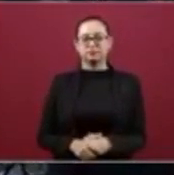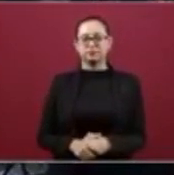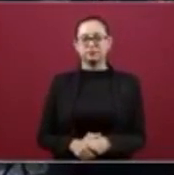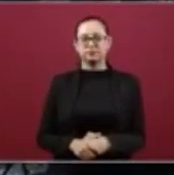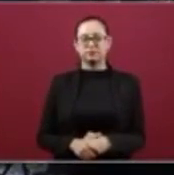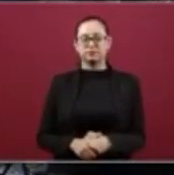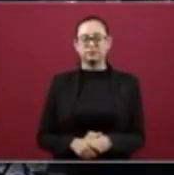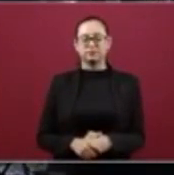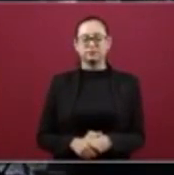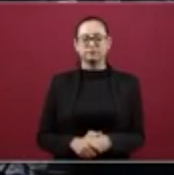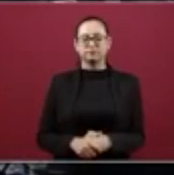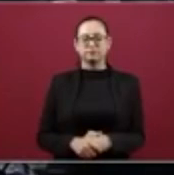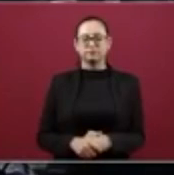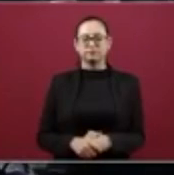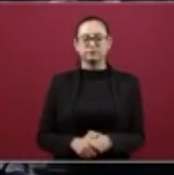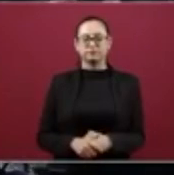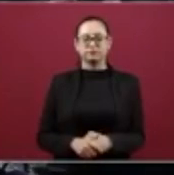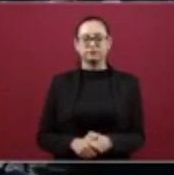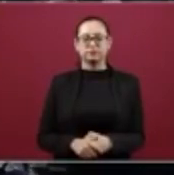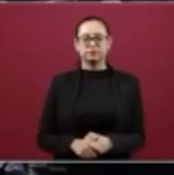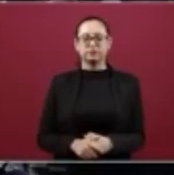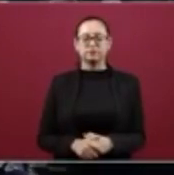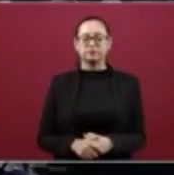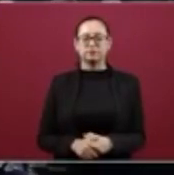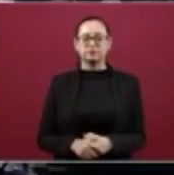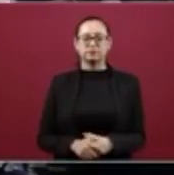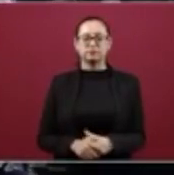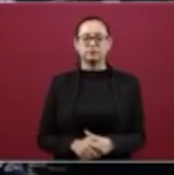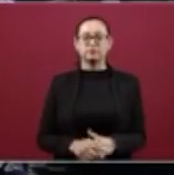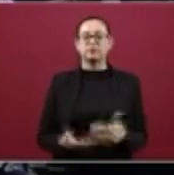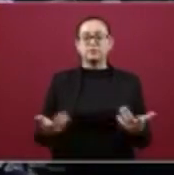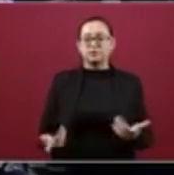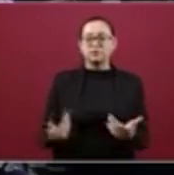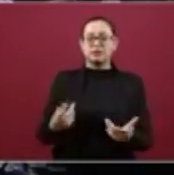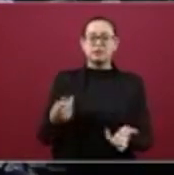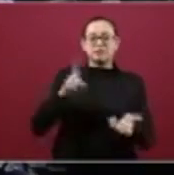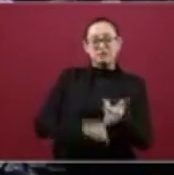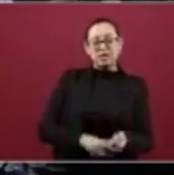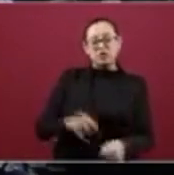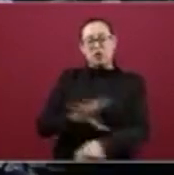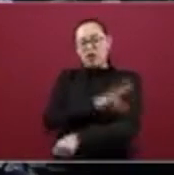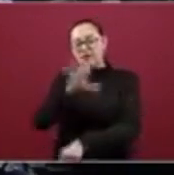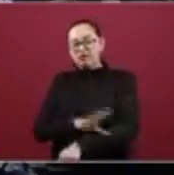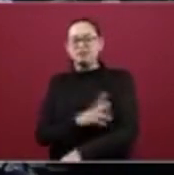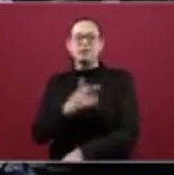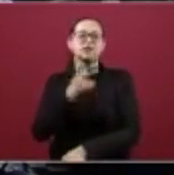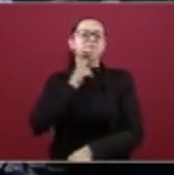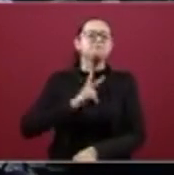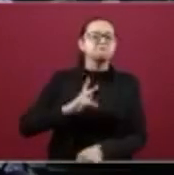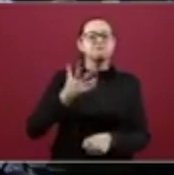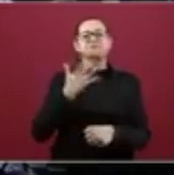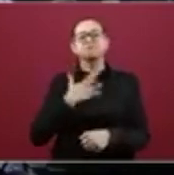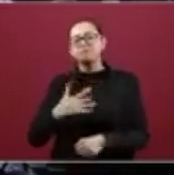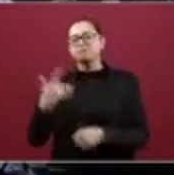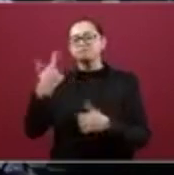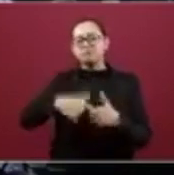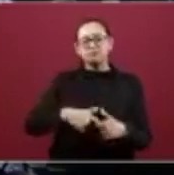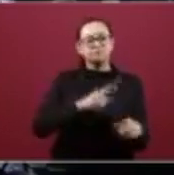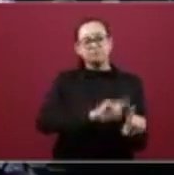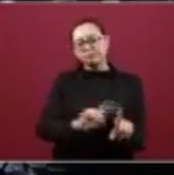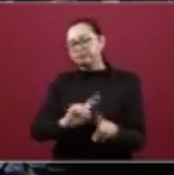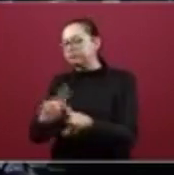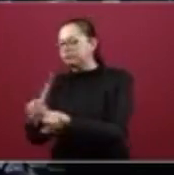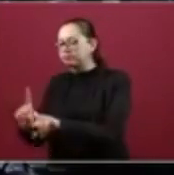el proceso de transformación industrial para la producción de combustibles en los últimos años tuvo un